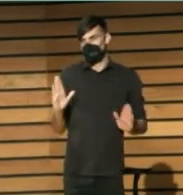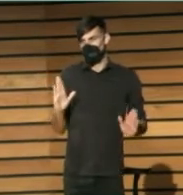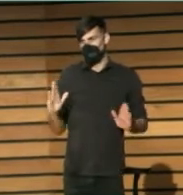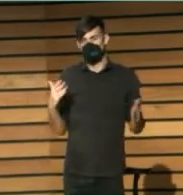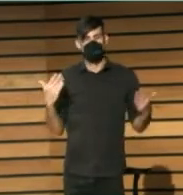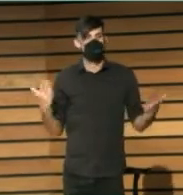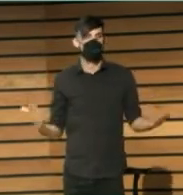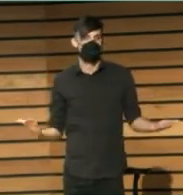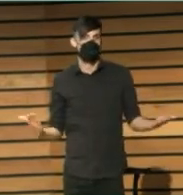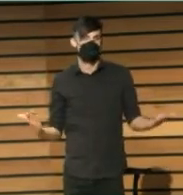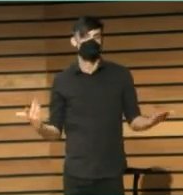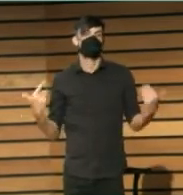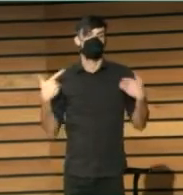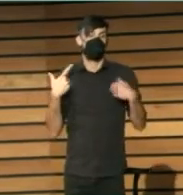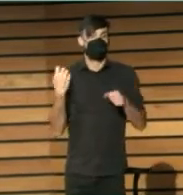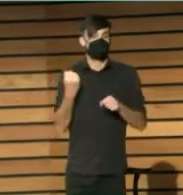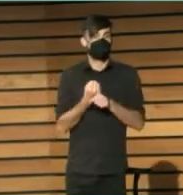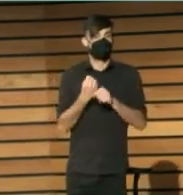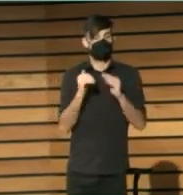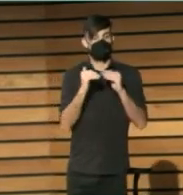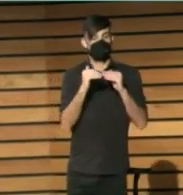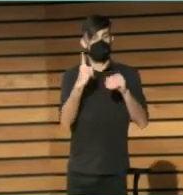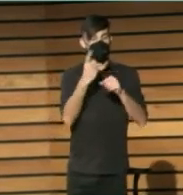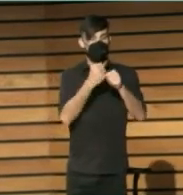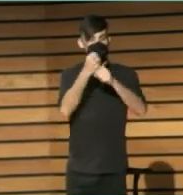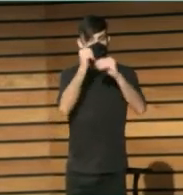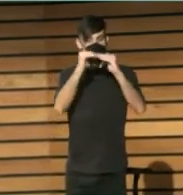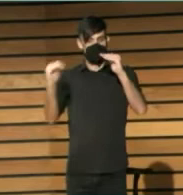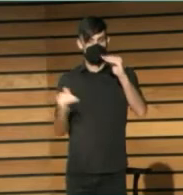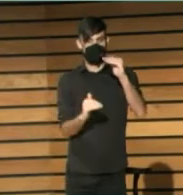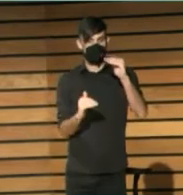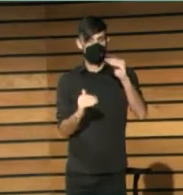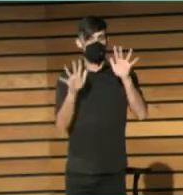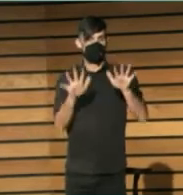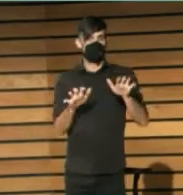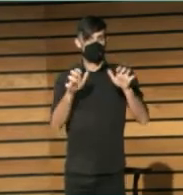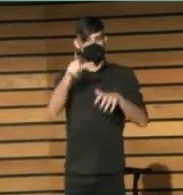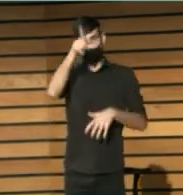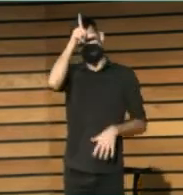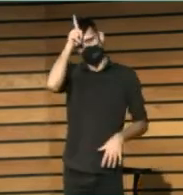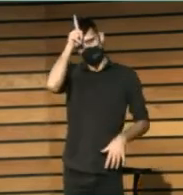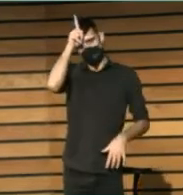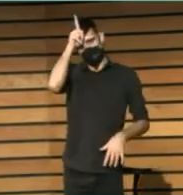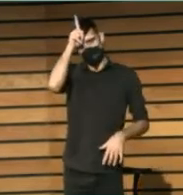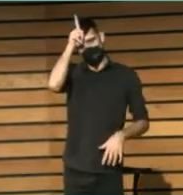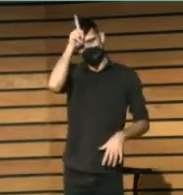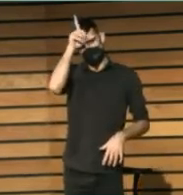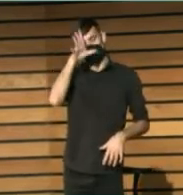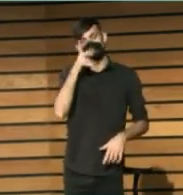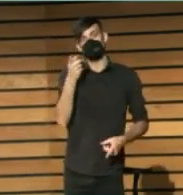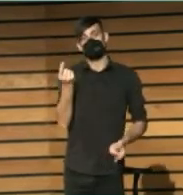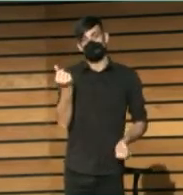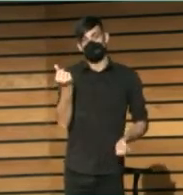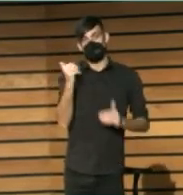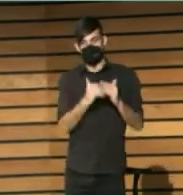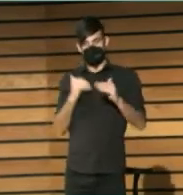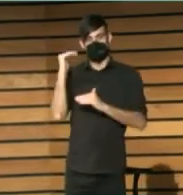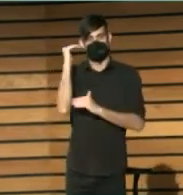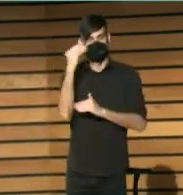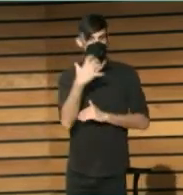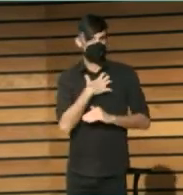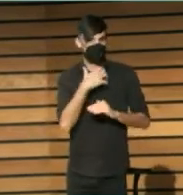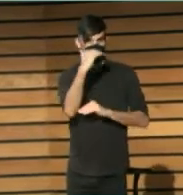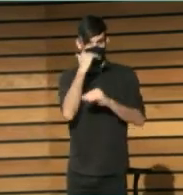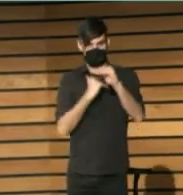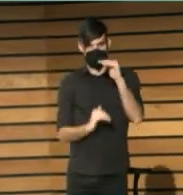los becarios, que éramos becarios porque no teníamos dinero para no ser becarios. Y entonces él me